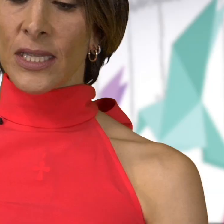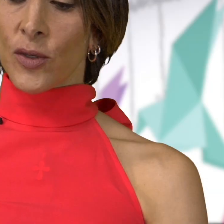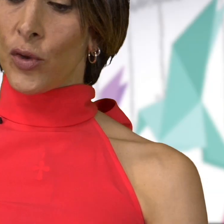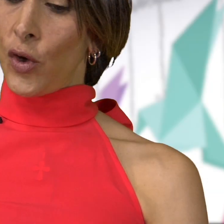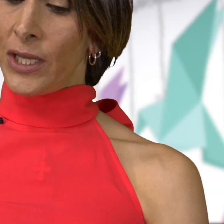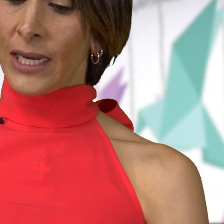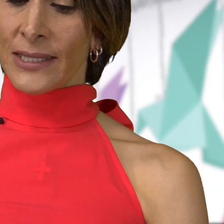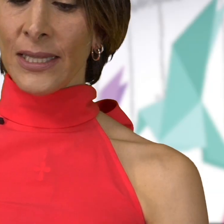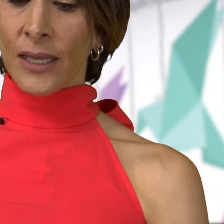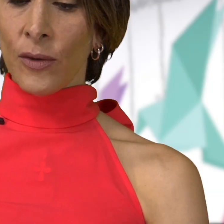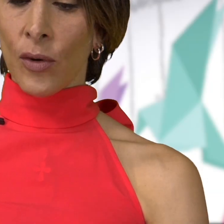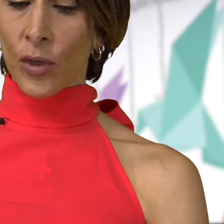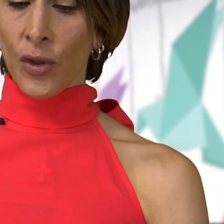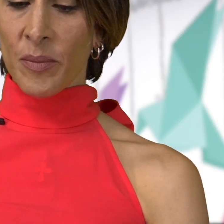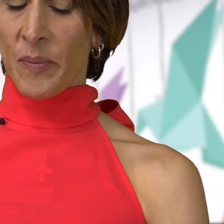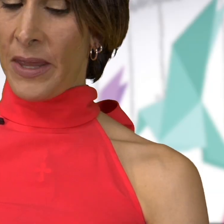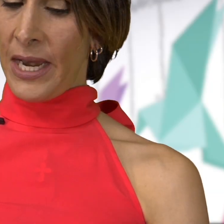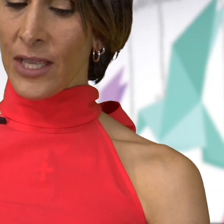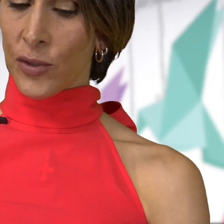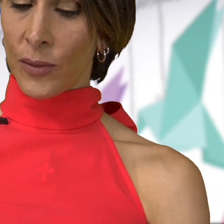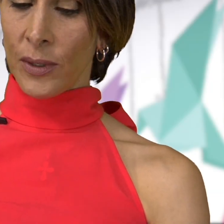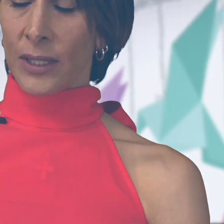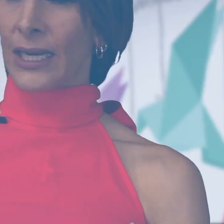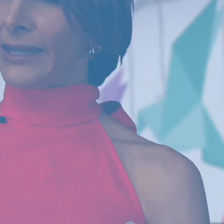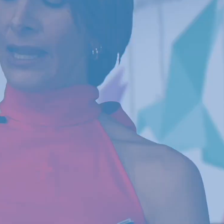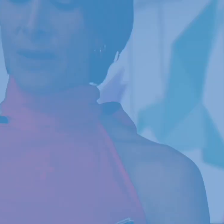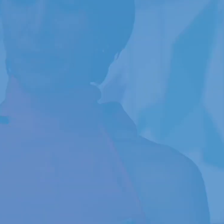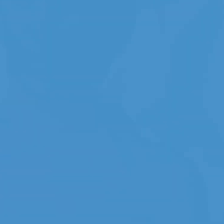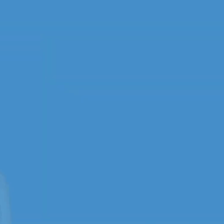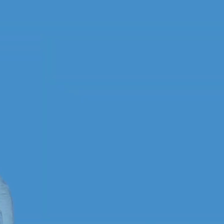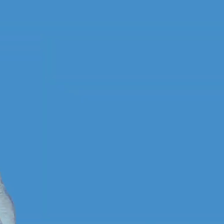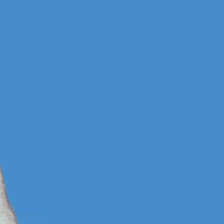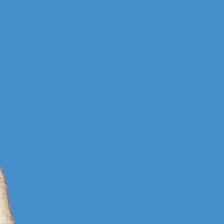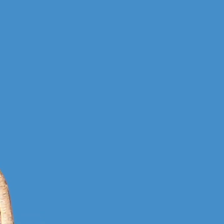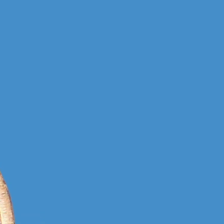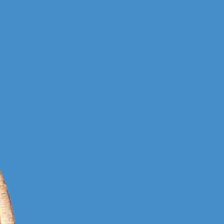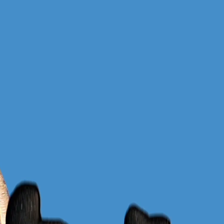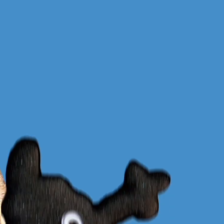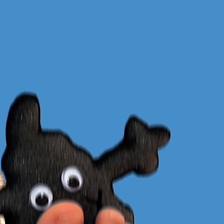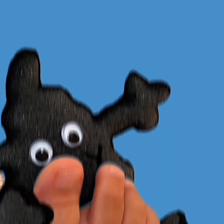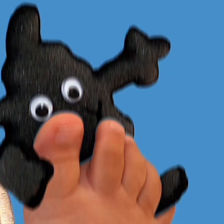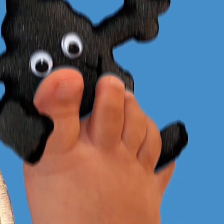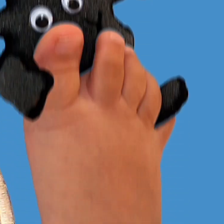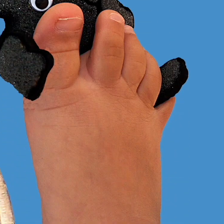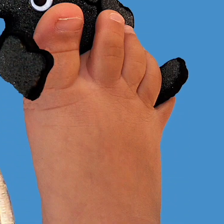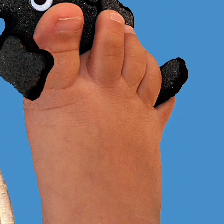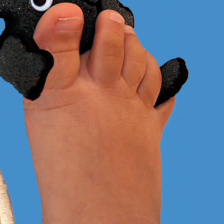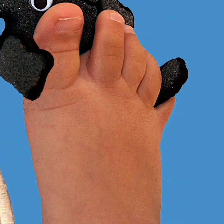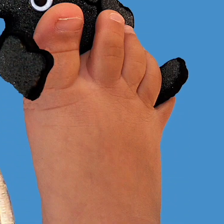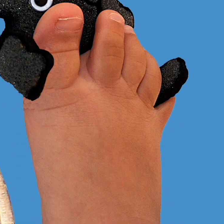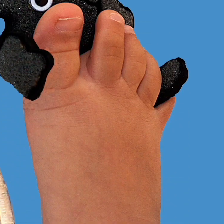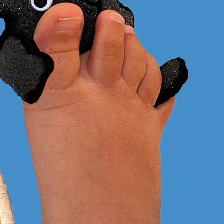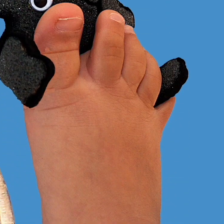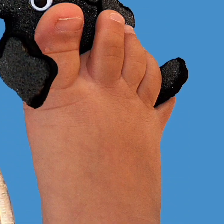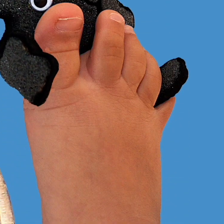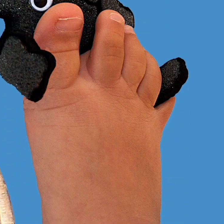Primero se escondió detrás del dedo gordo de mi pie derecho. Traté de limpiarlo y escapó corriendo por un lugar